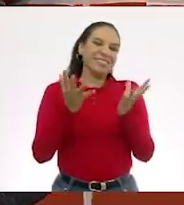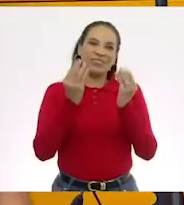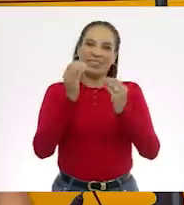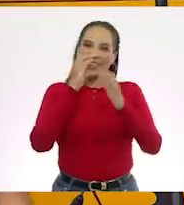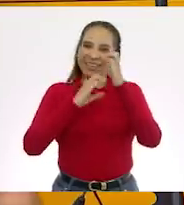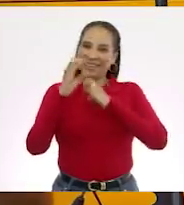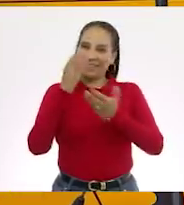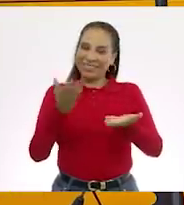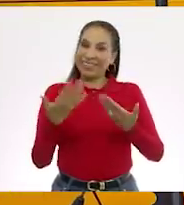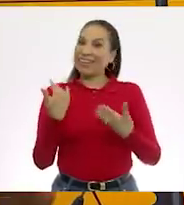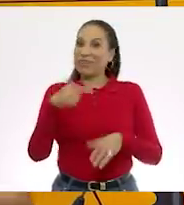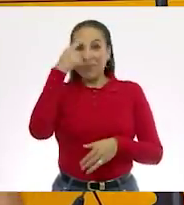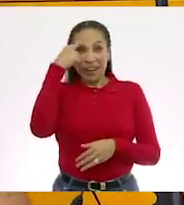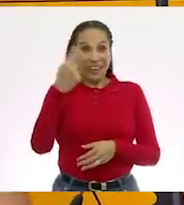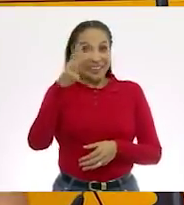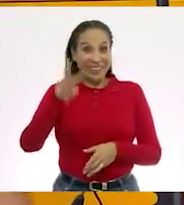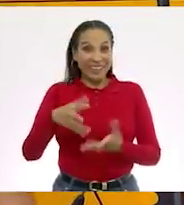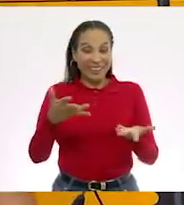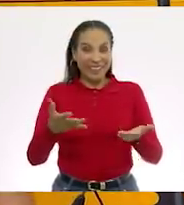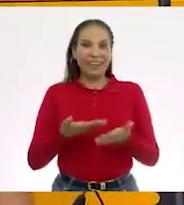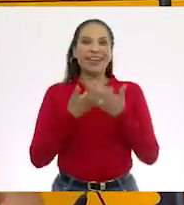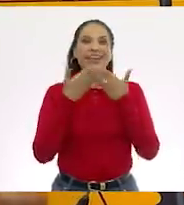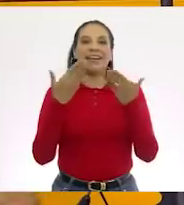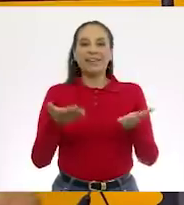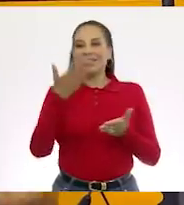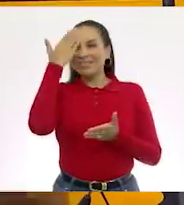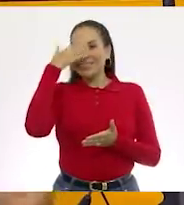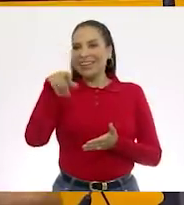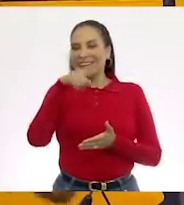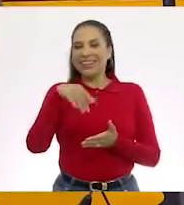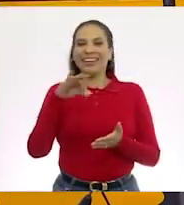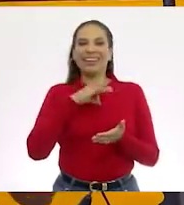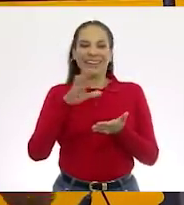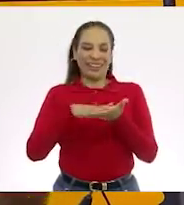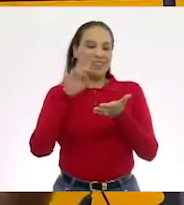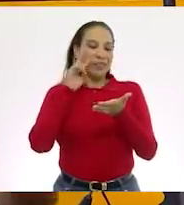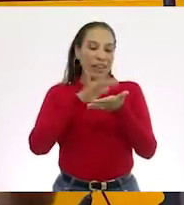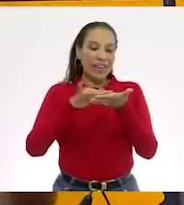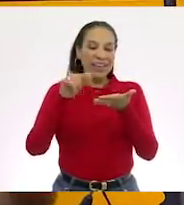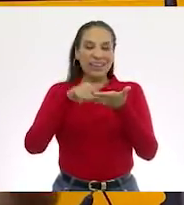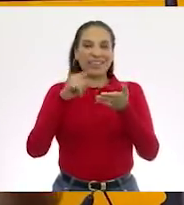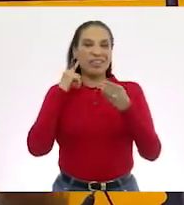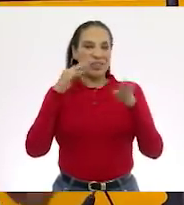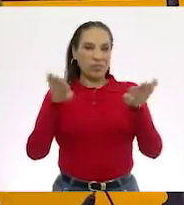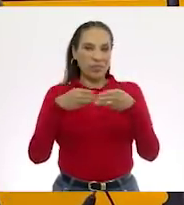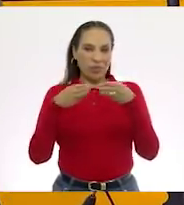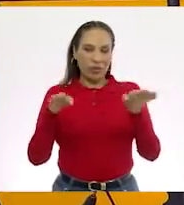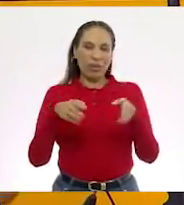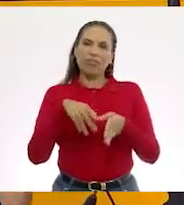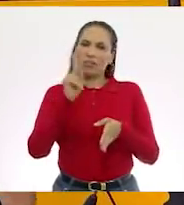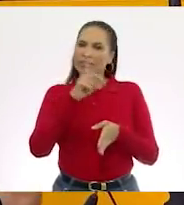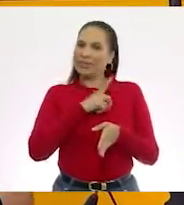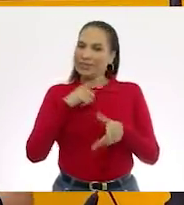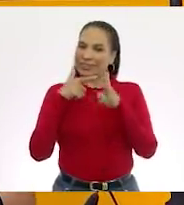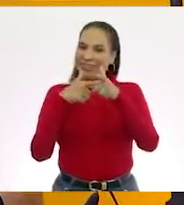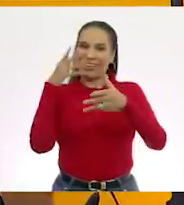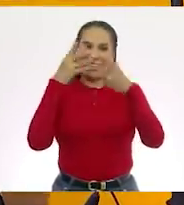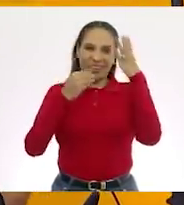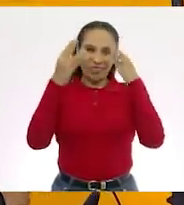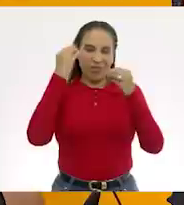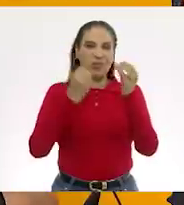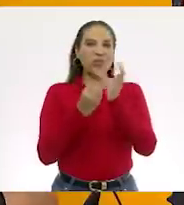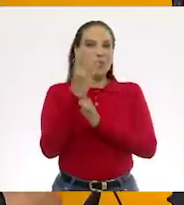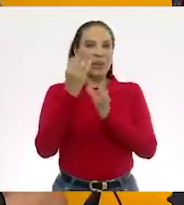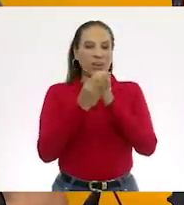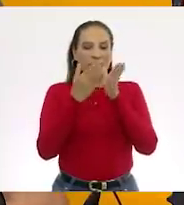canciones. ¡Wow! ¡Qué fácil, ¿verdad? Ahora ya saben leer y escribir música. Aunque debemos seguir aprendiendo